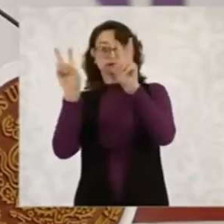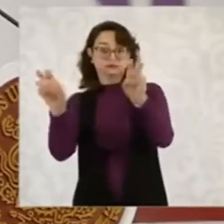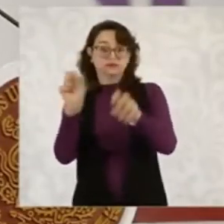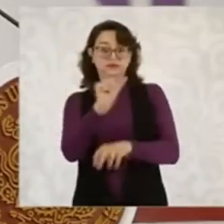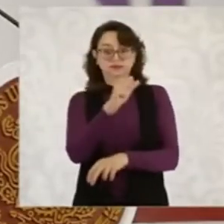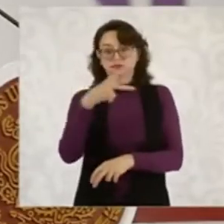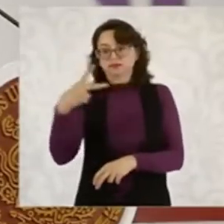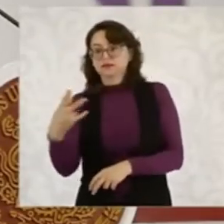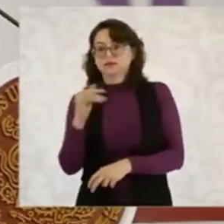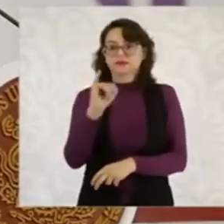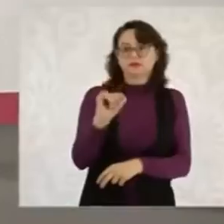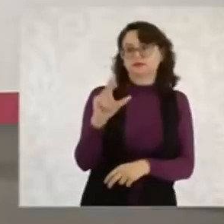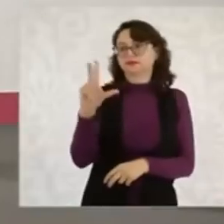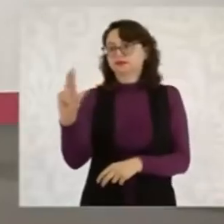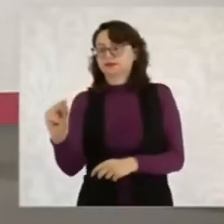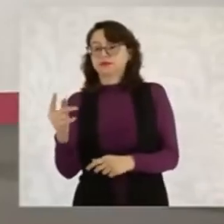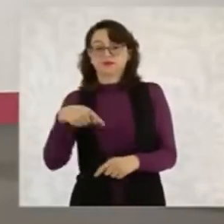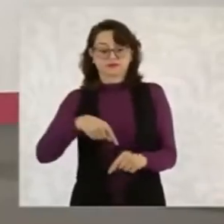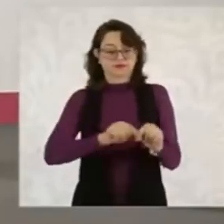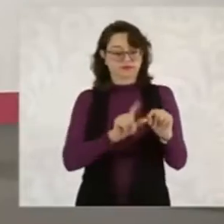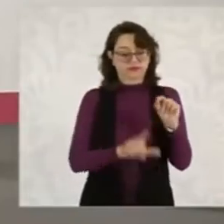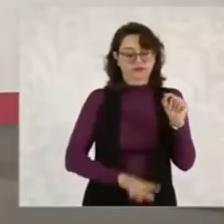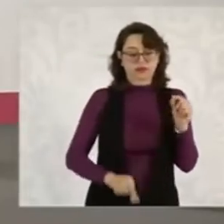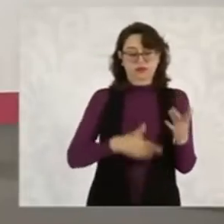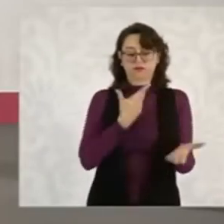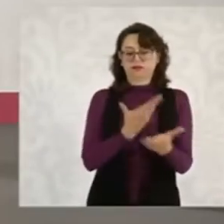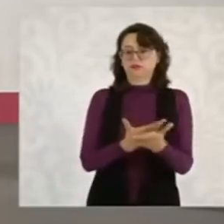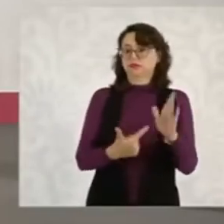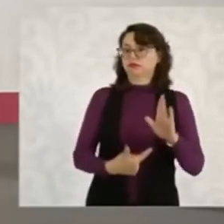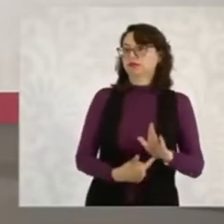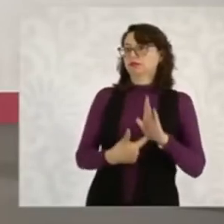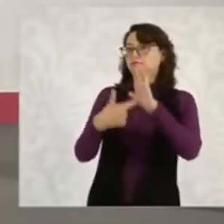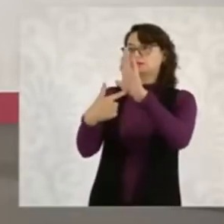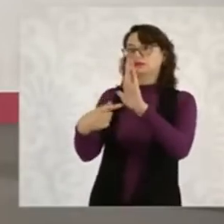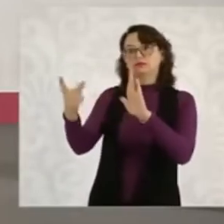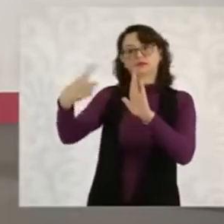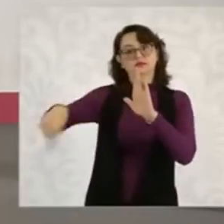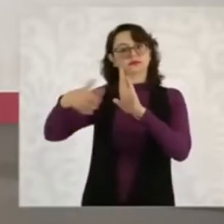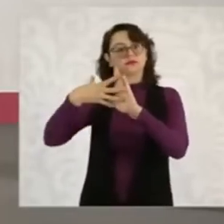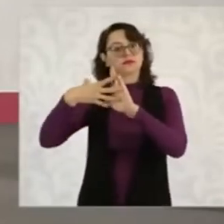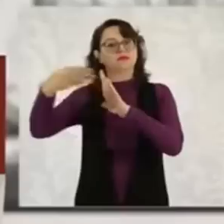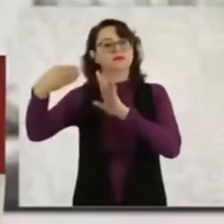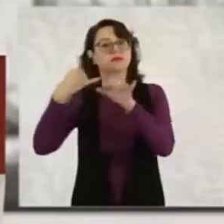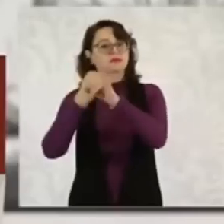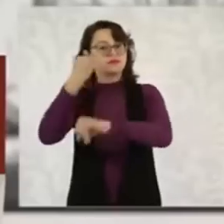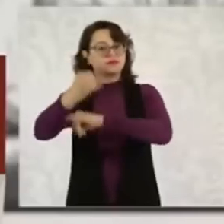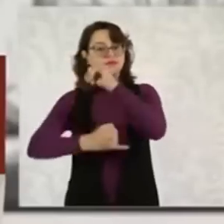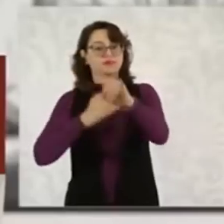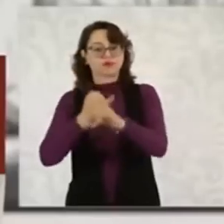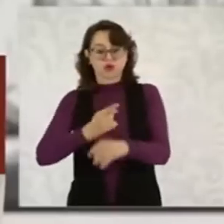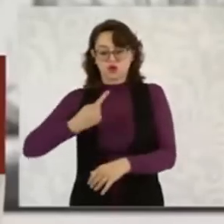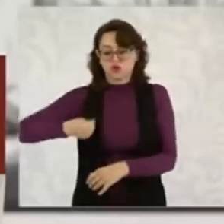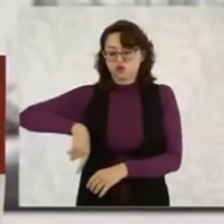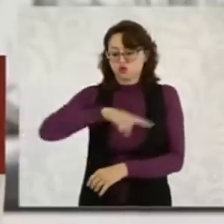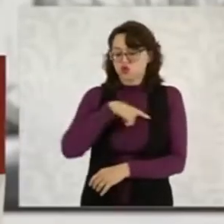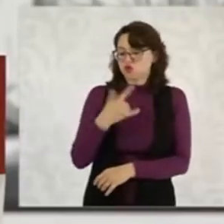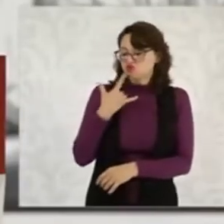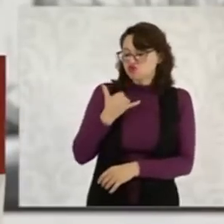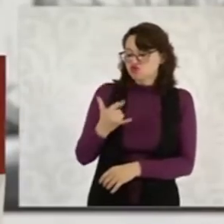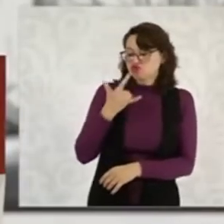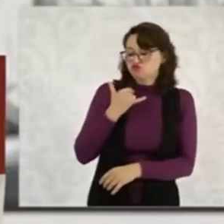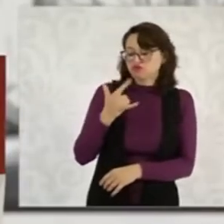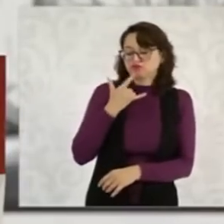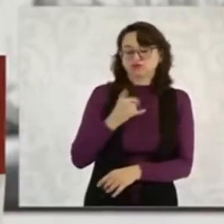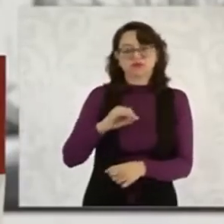digitales global. La experiencia mexicana es un referente internacional. Nuestra lucha está ayudando a subir los estándares de